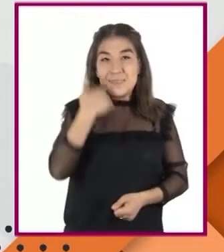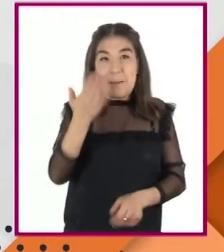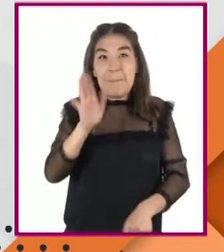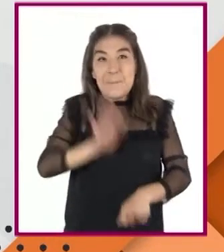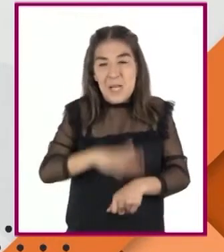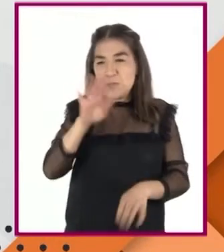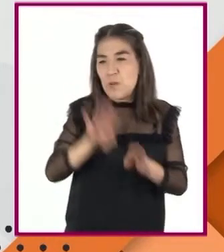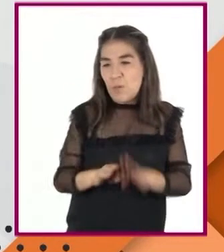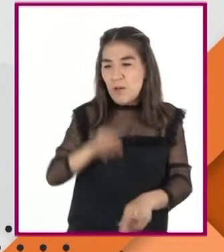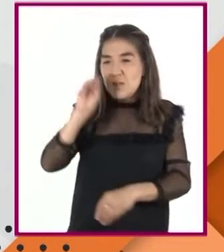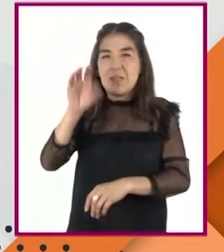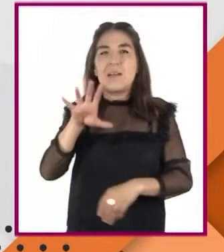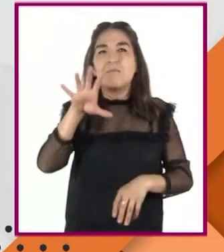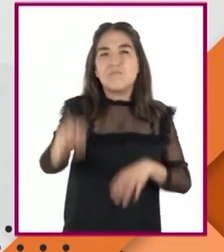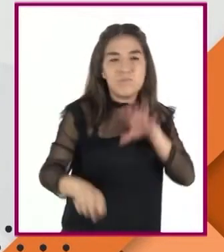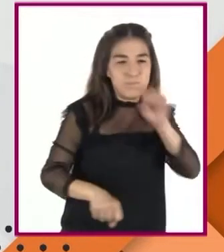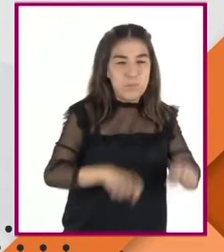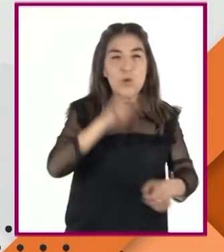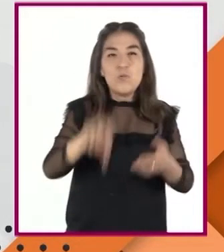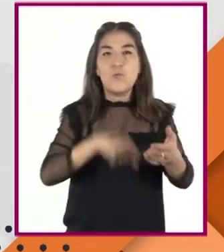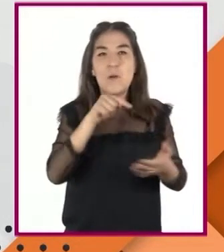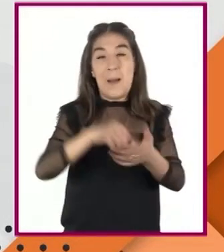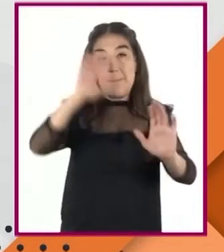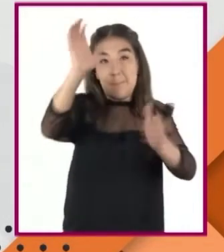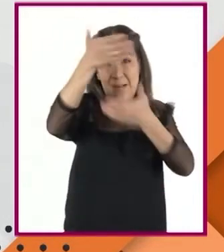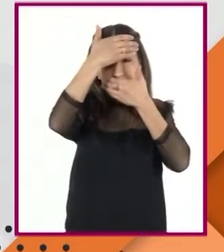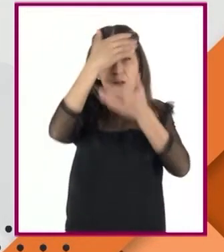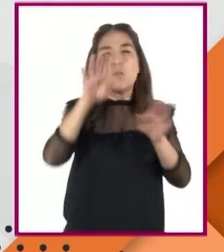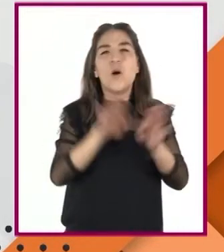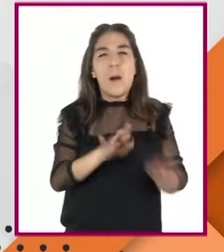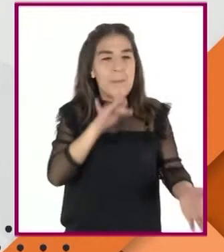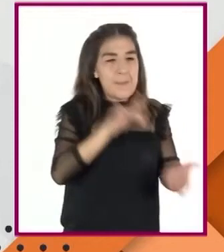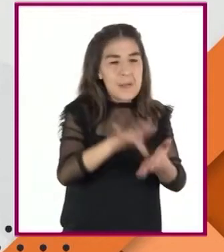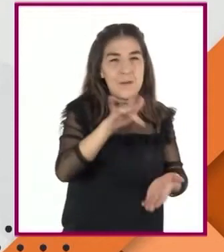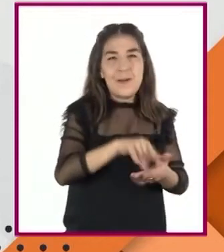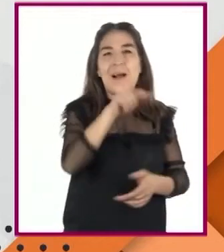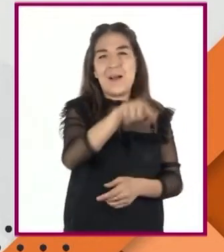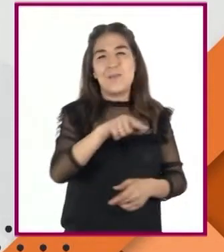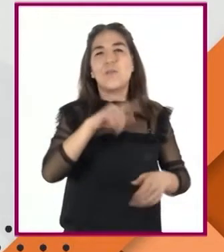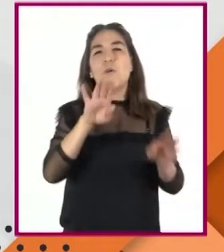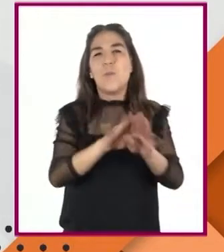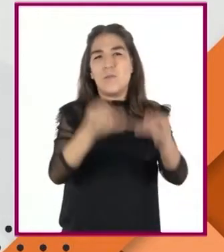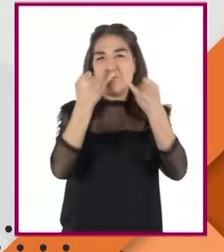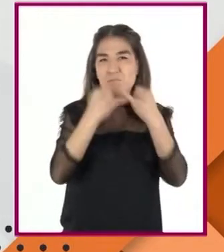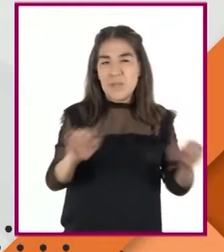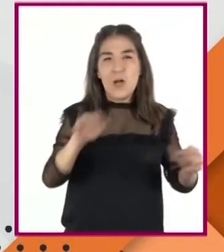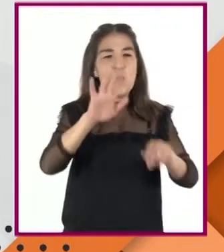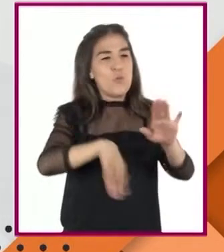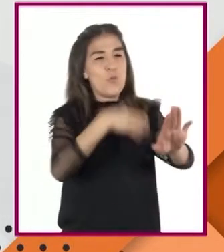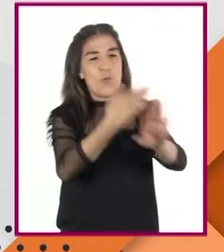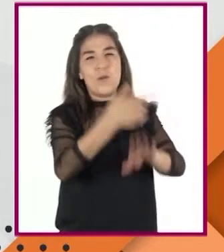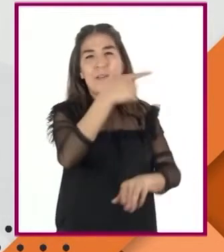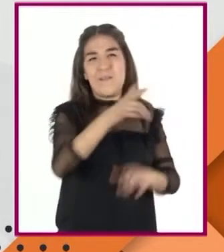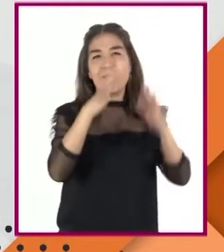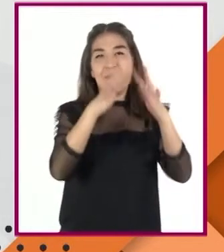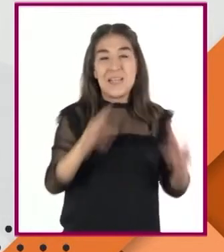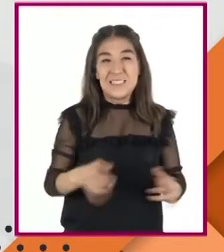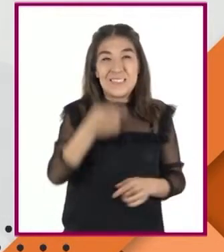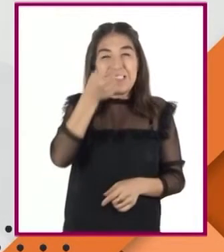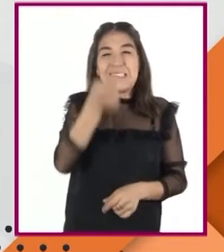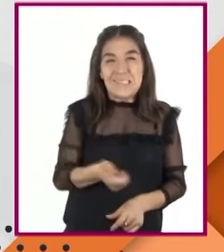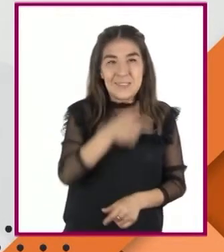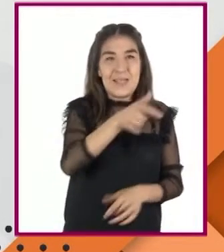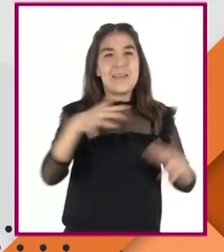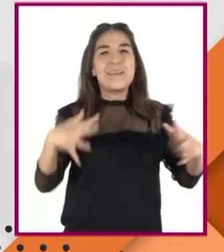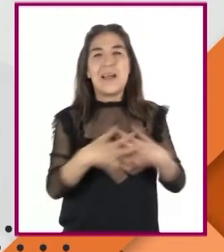más colonias, apoyó a Marruecos en su lucha de independencia contra Francia, por lo que casi entran en guerra